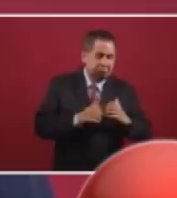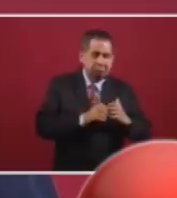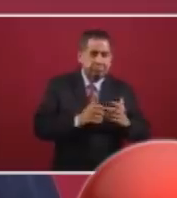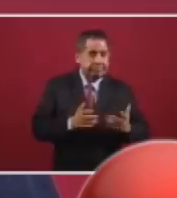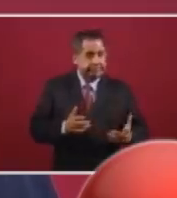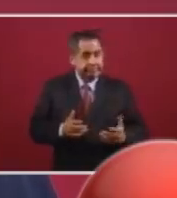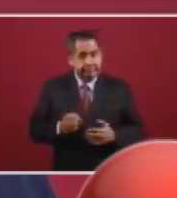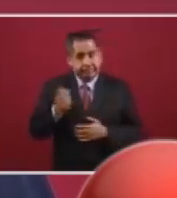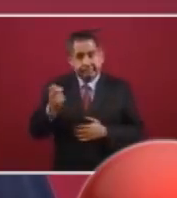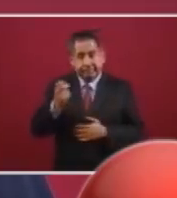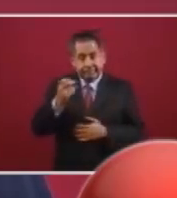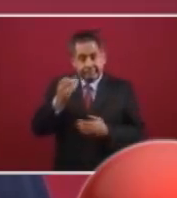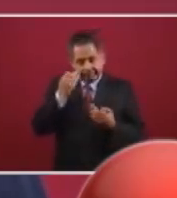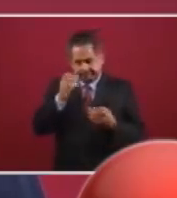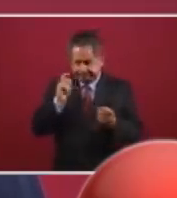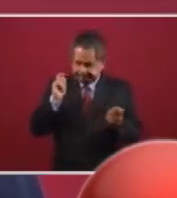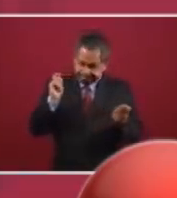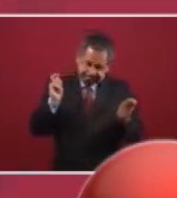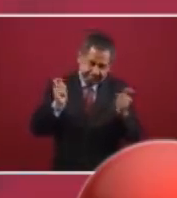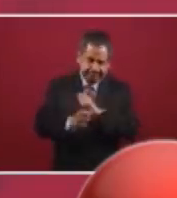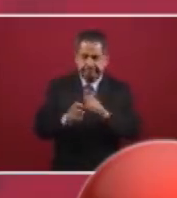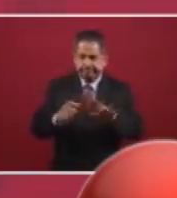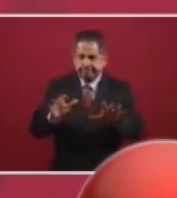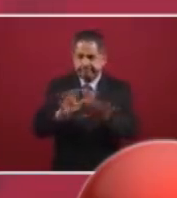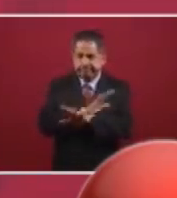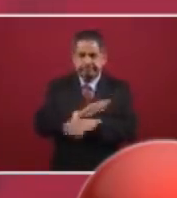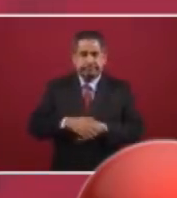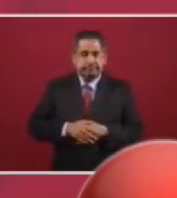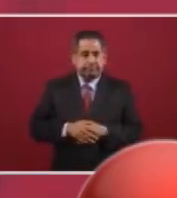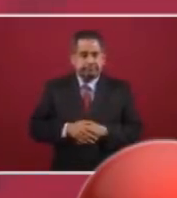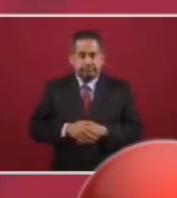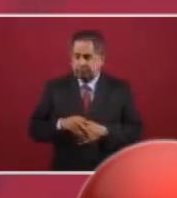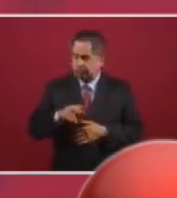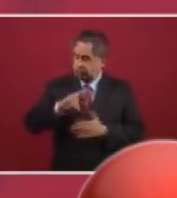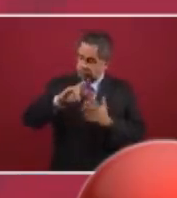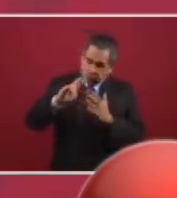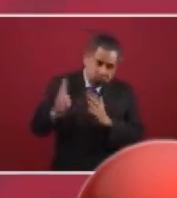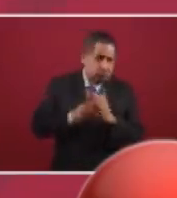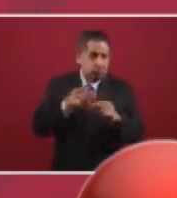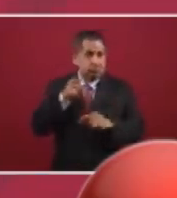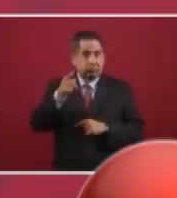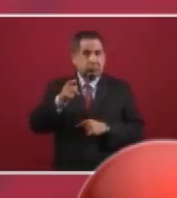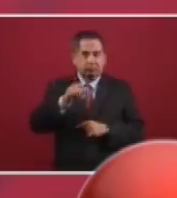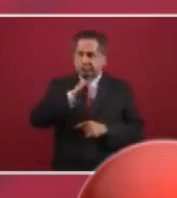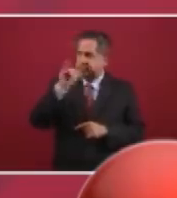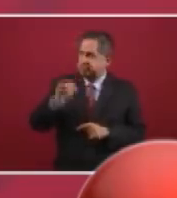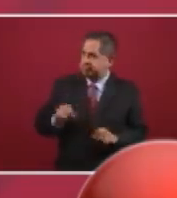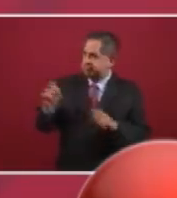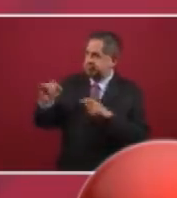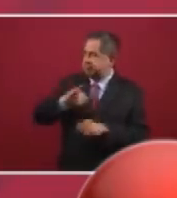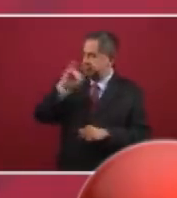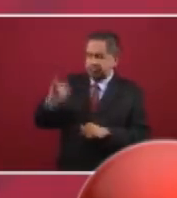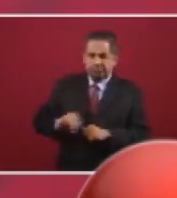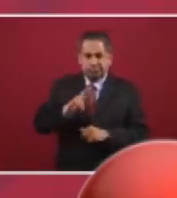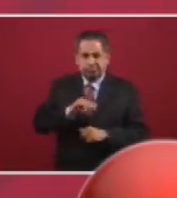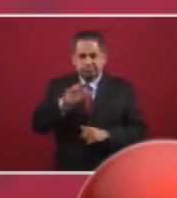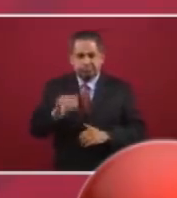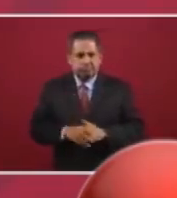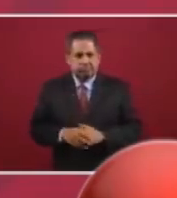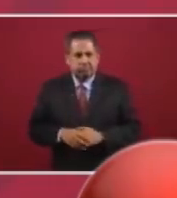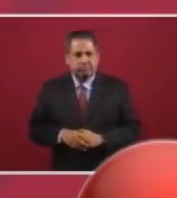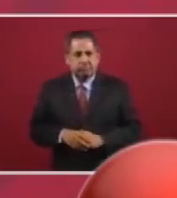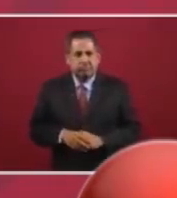esto es lo que estamos cambiando esto nunca más va a suceder si